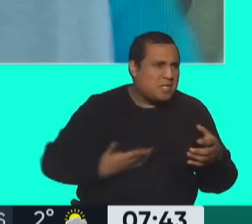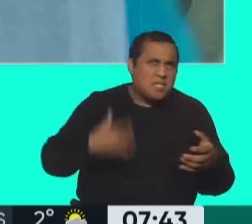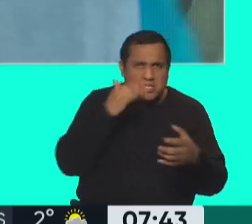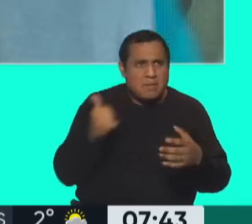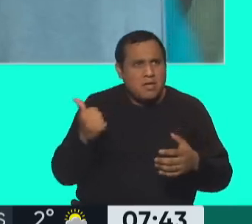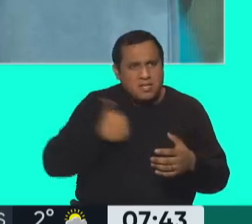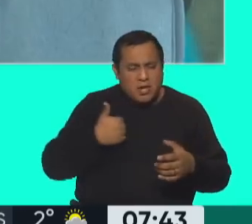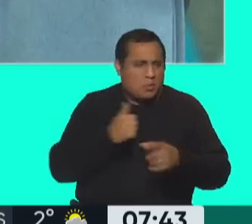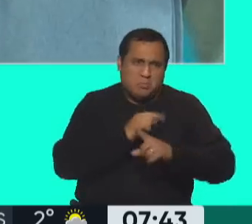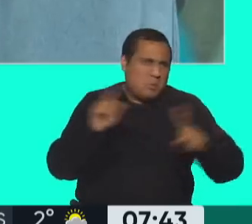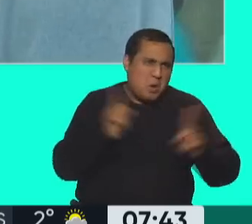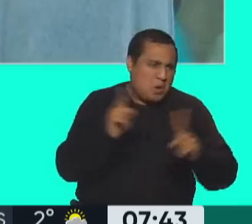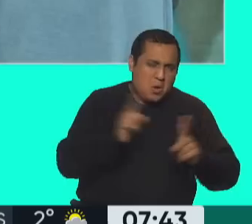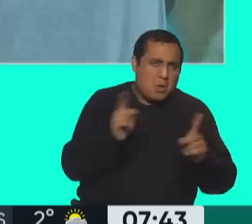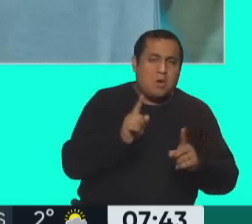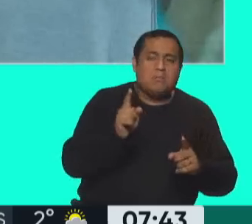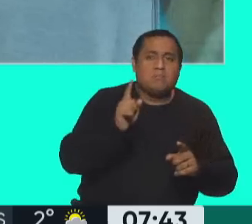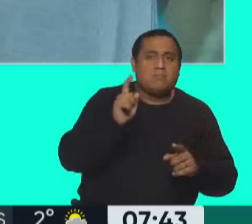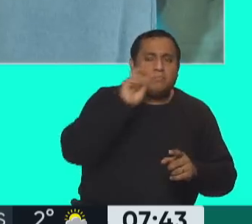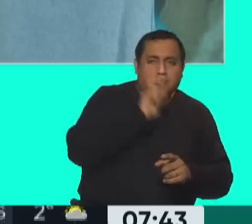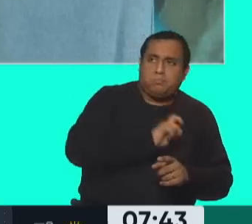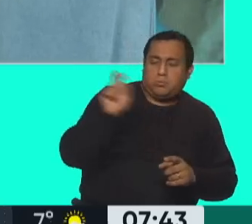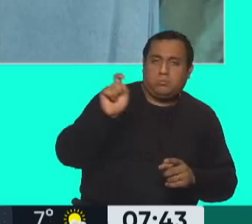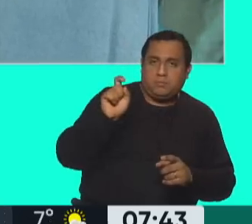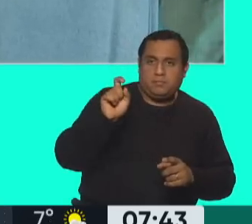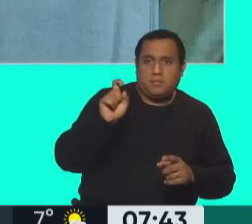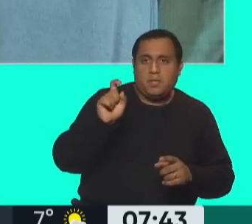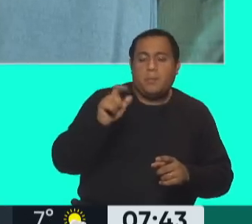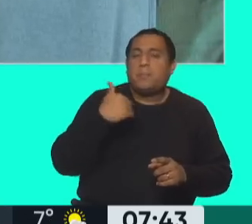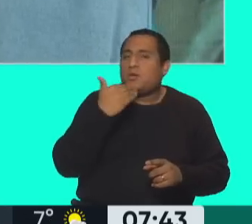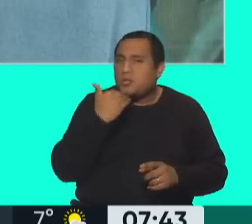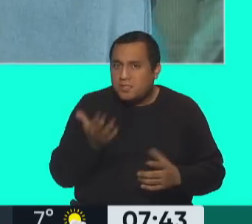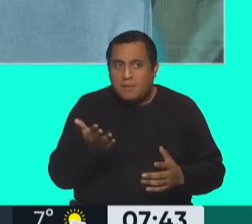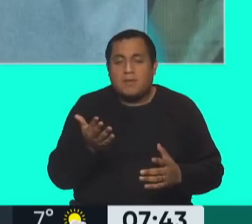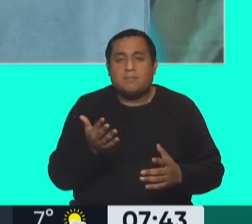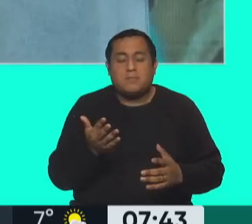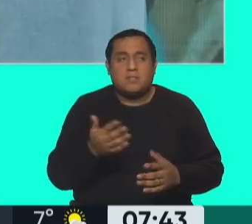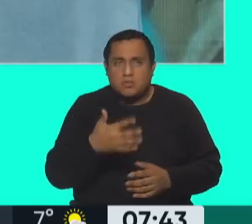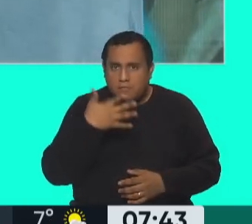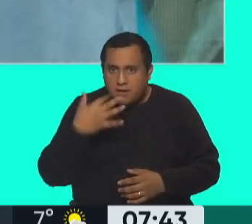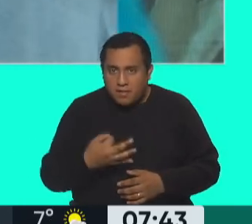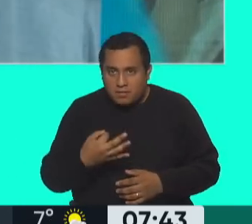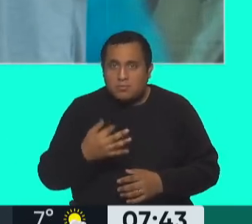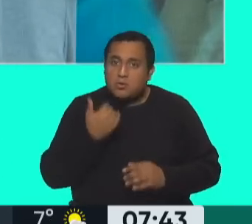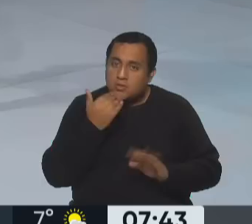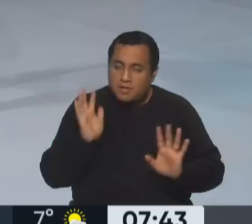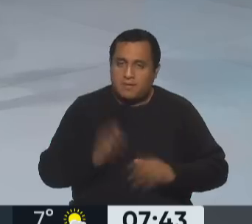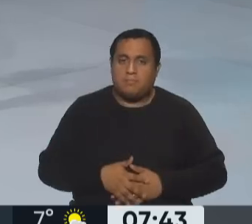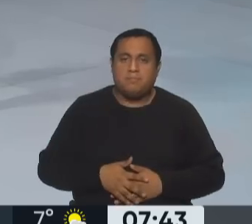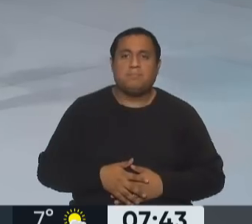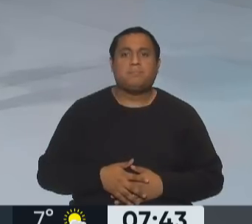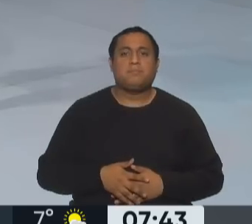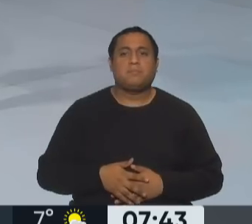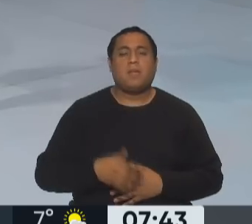final todavía tiene adhesión. No se sabe hasta el final, bueno, si esta adhesión va a ser real, si se va a desgastar o no. Ale, en las últimas horas